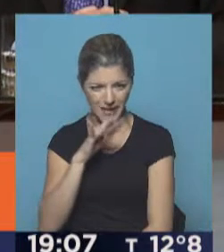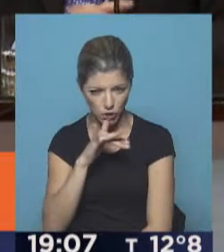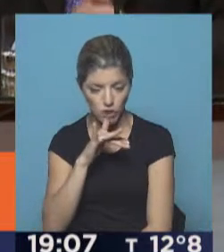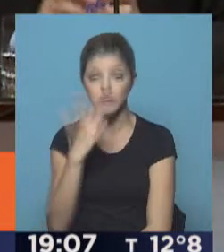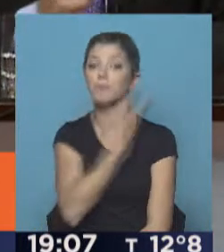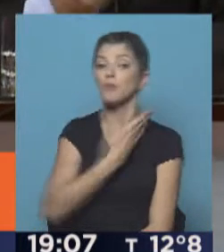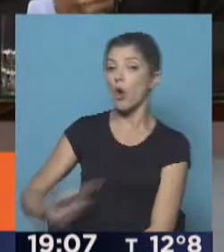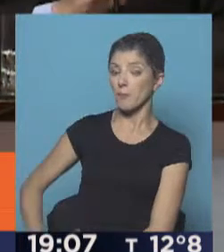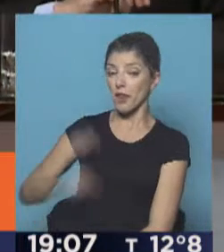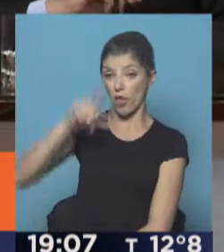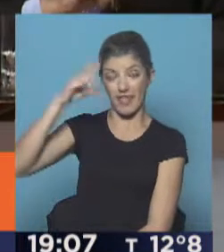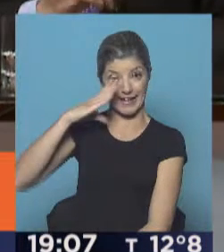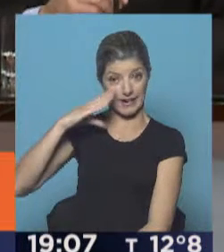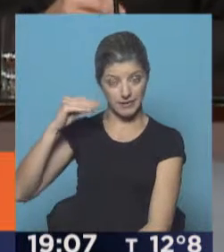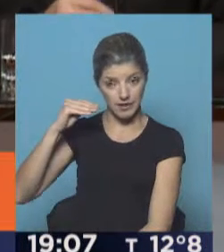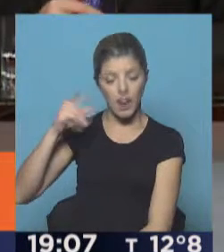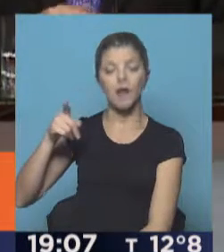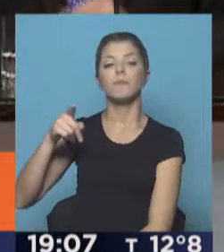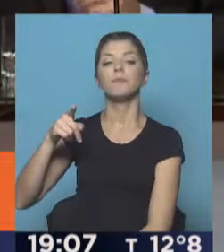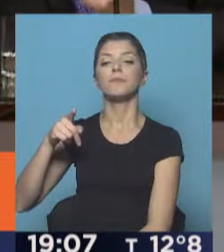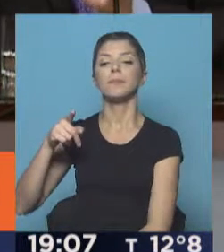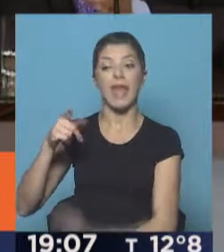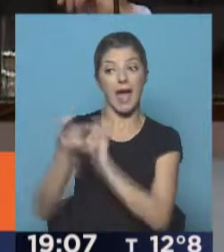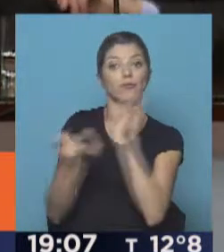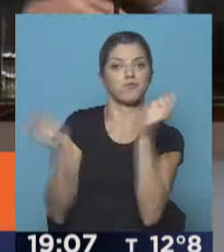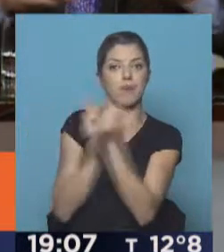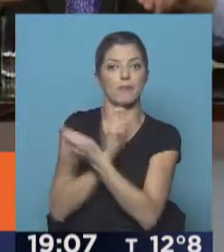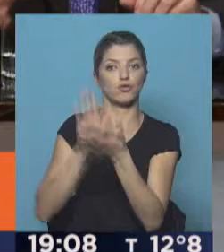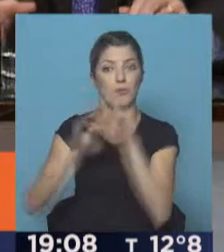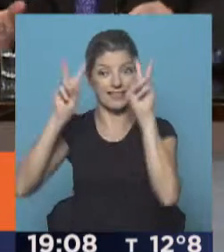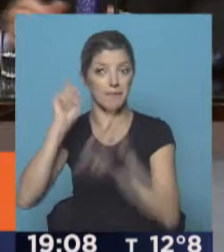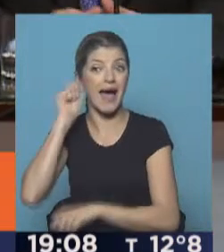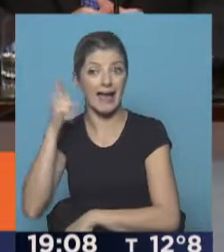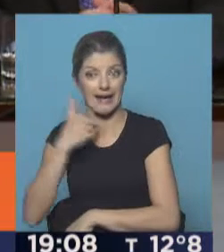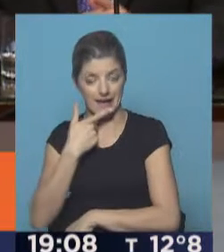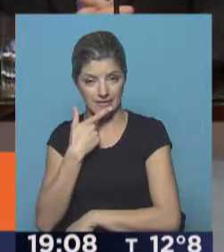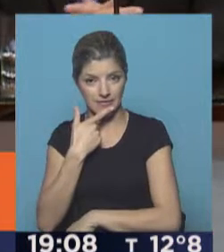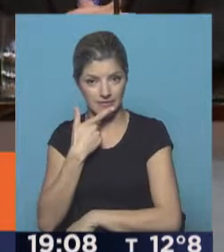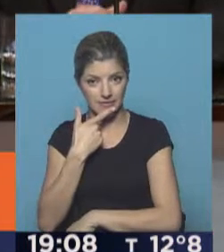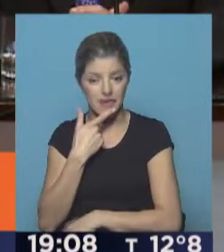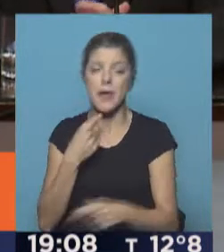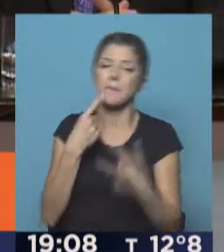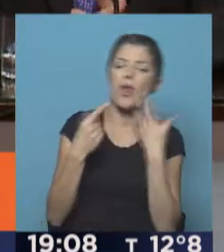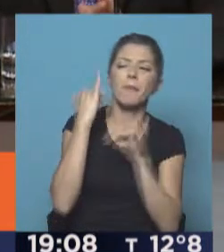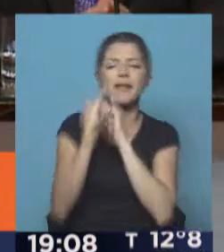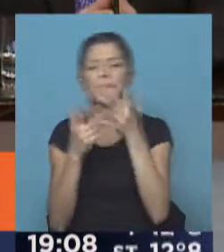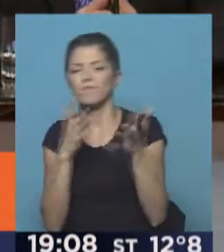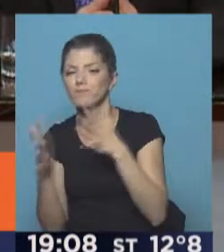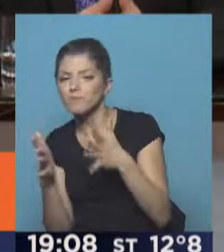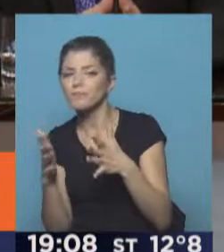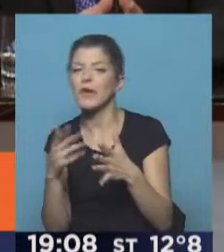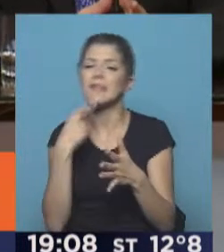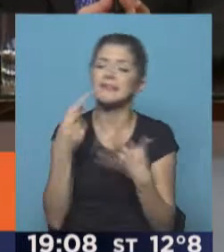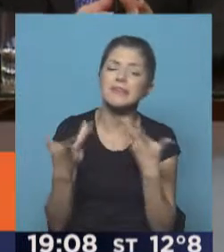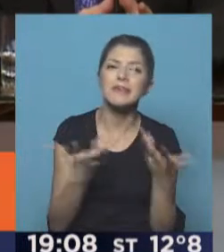gobierno de Cristina Kirchner hace una modificación del tema del gas, pero lo dice de vuelta con medias palabras, tratando de plantear de que